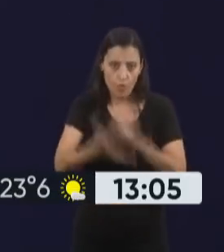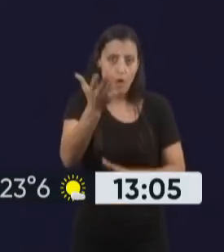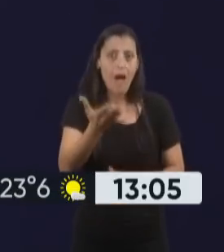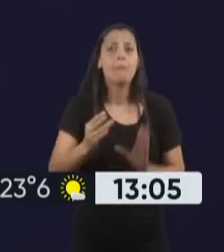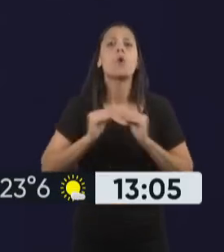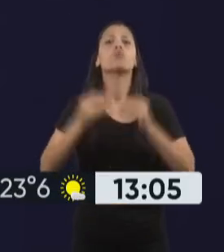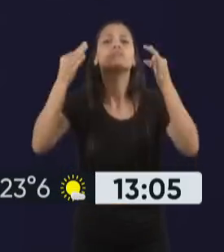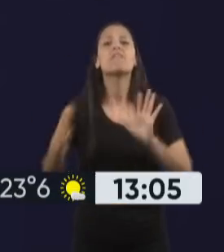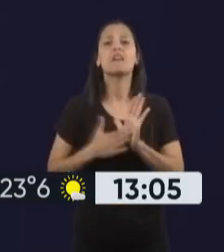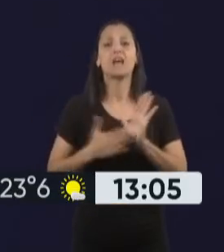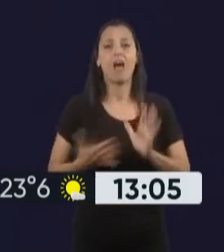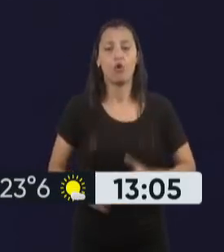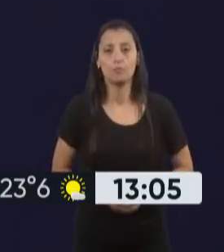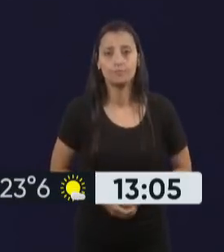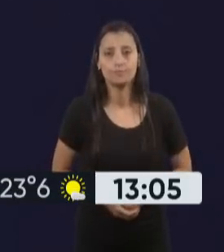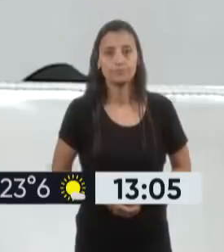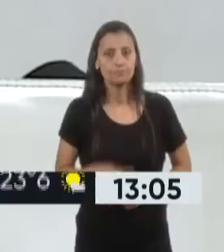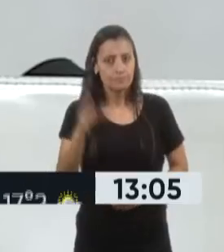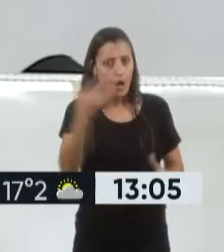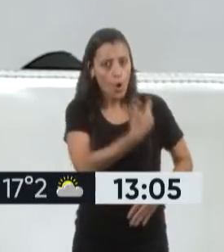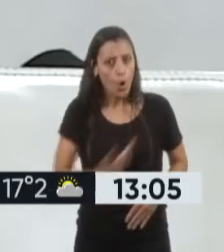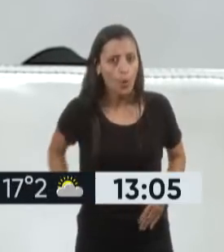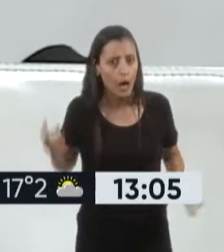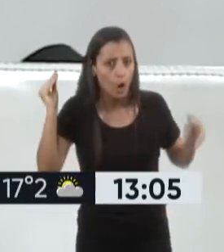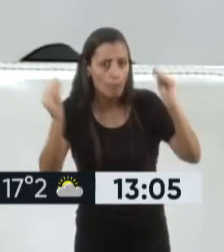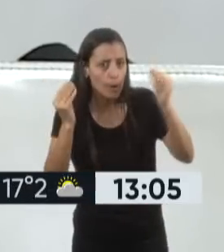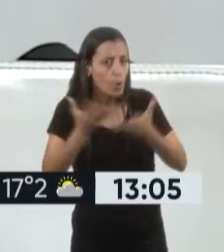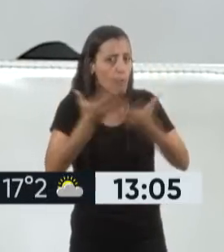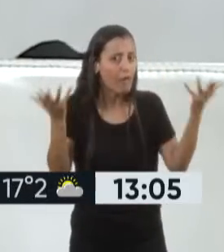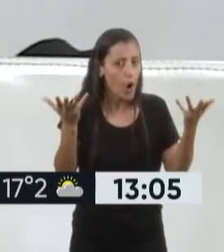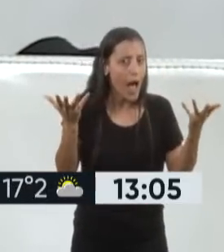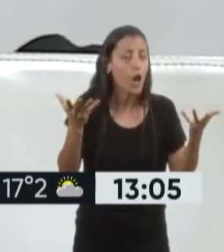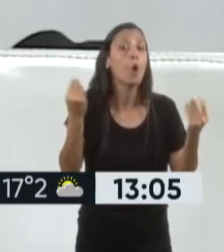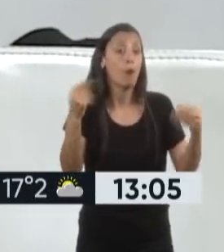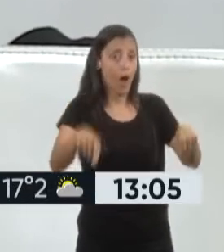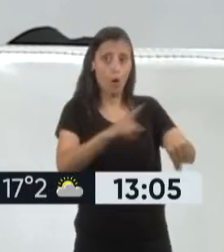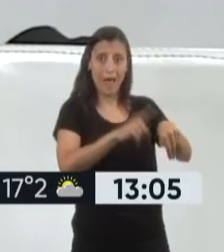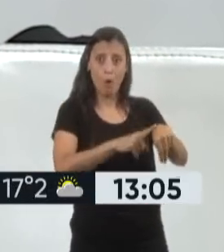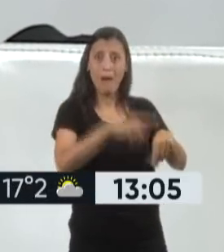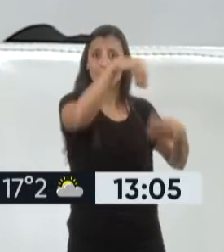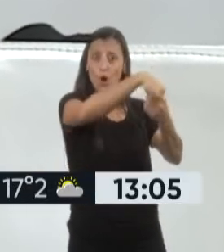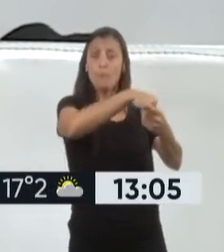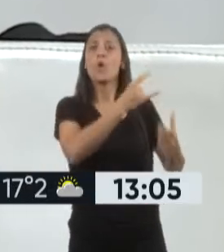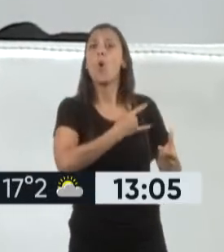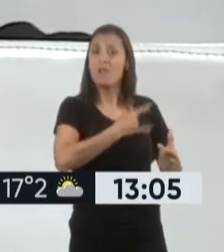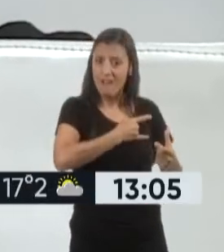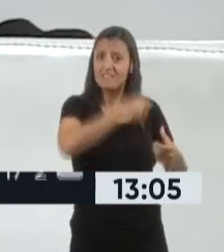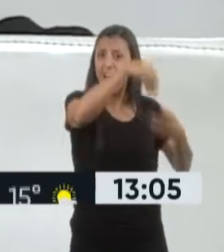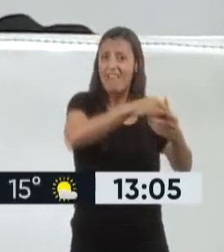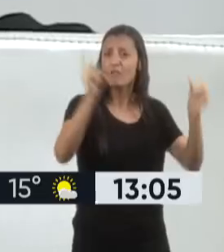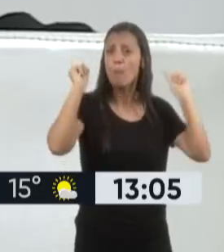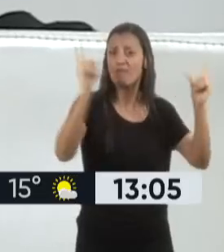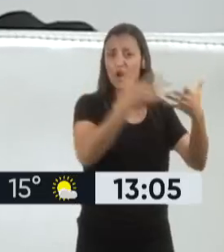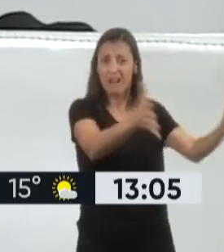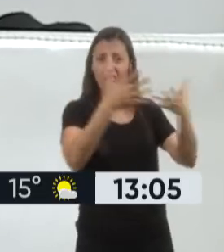justificación. Nada más que eso. ¿Está preocupado el gobierno, digamos, de alguna manera por el exilio o el éxodo de profesores que se van de las universidades y el